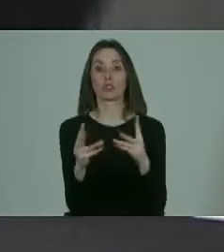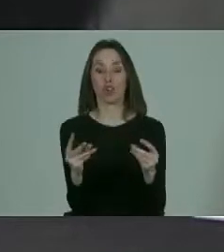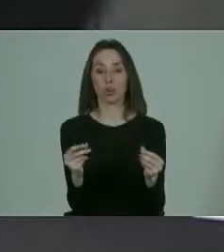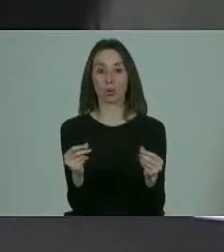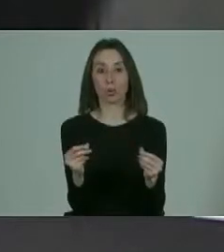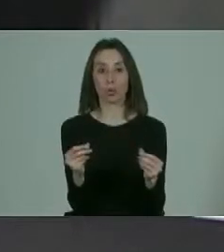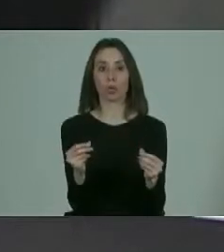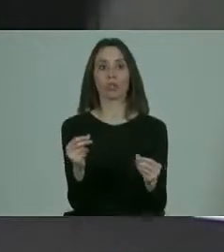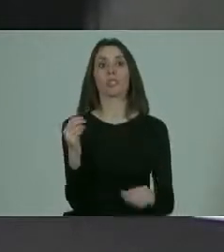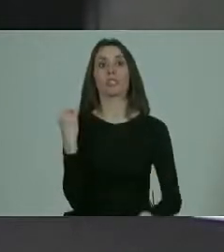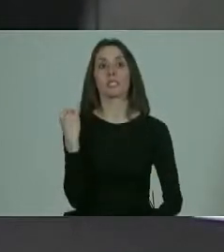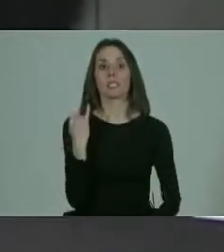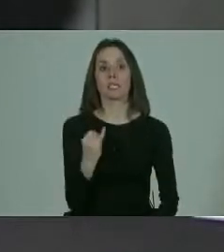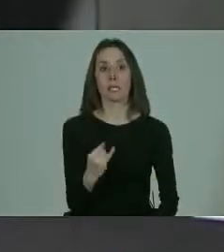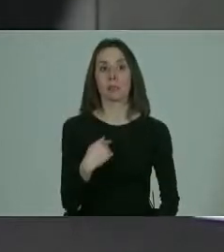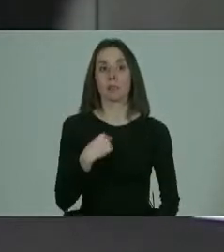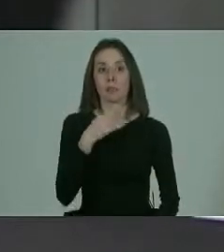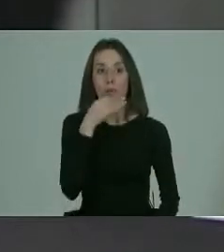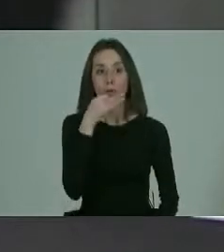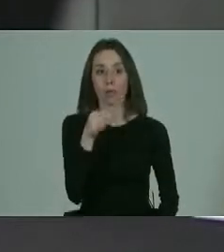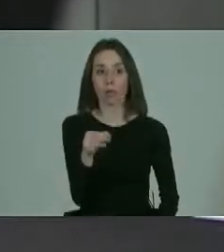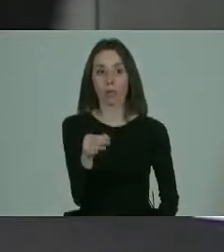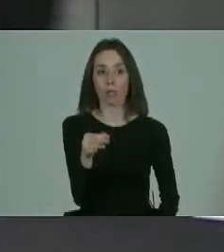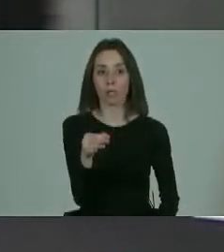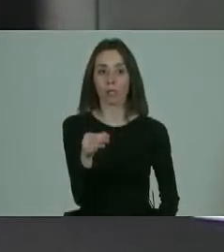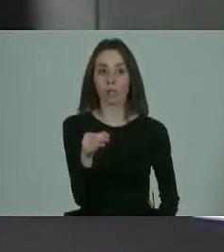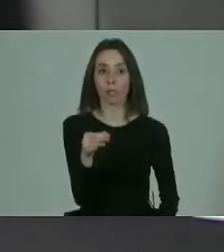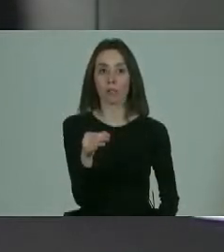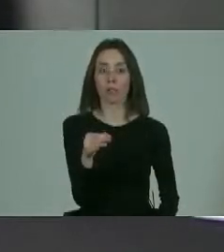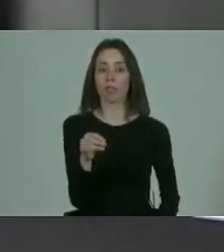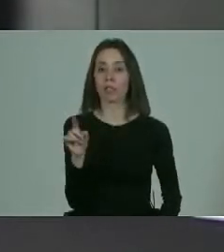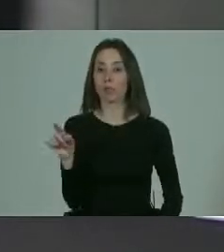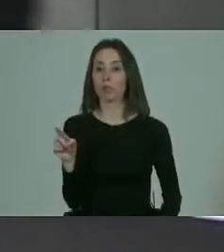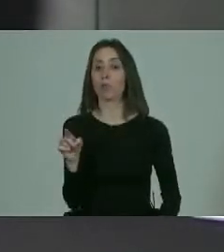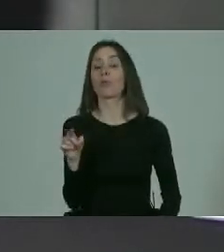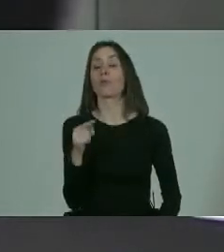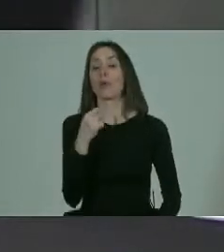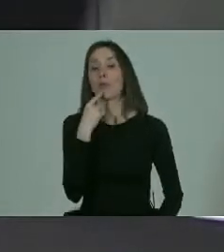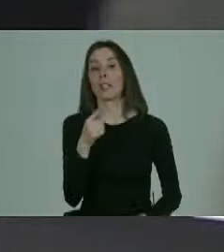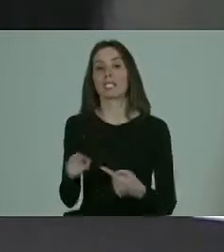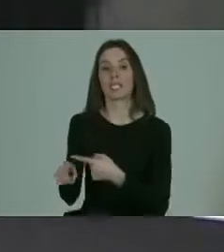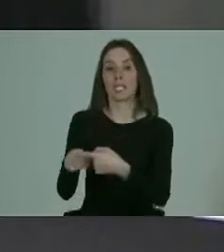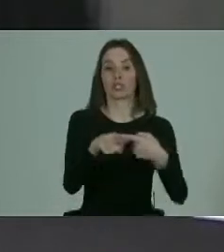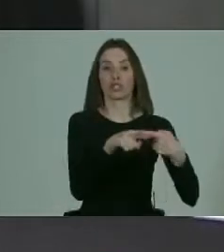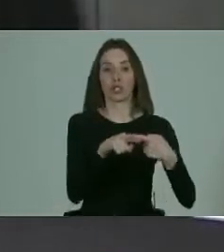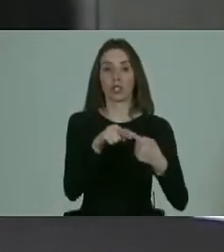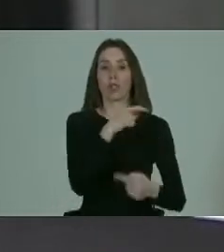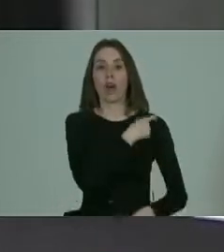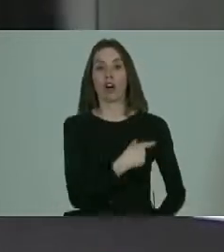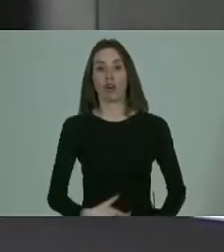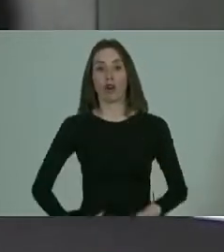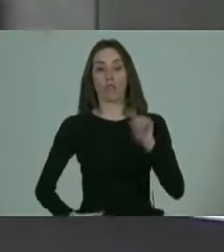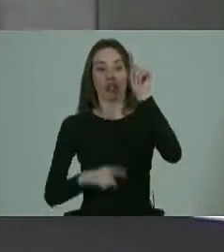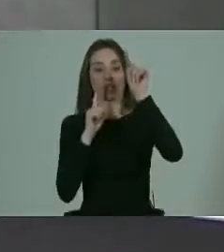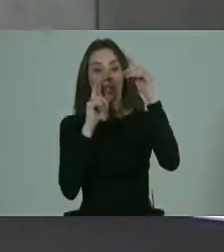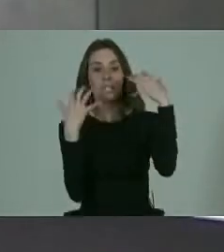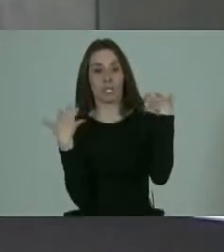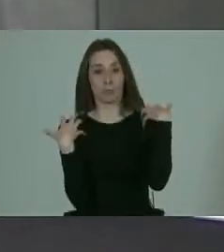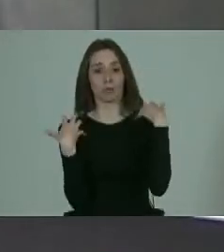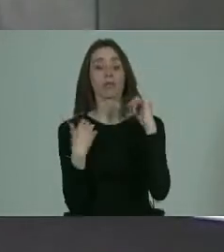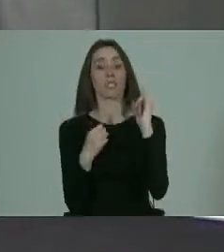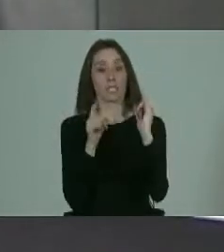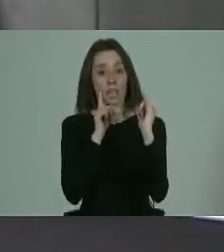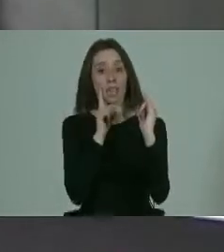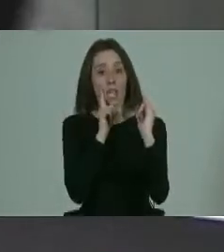entonces siempre hemos planteado esto de cuando tú hablas de sociedad de que el gobierno tiene cierta responsabilidad activamente la